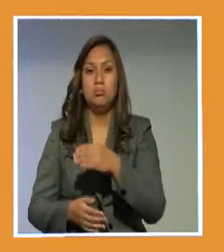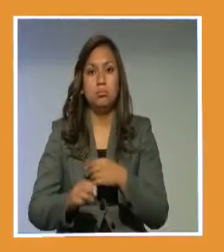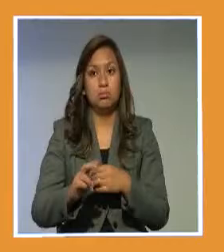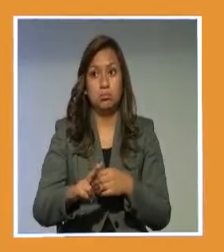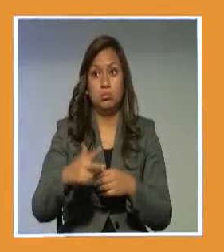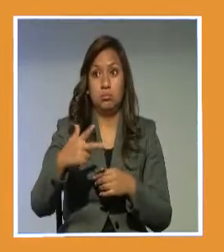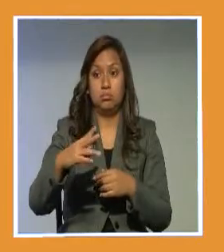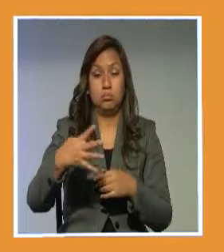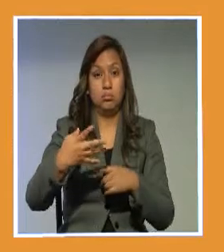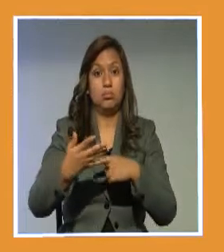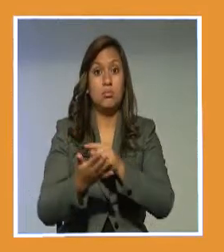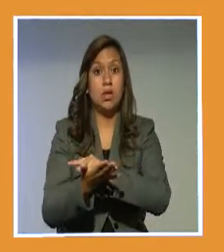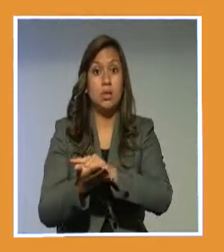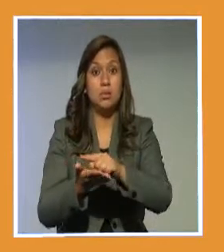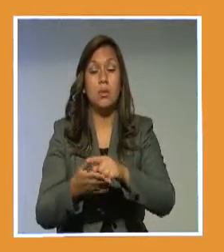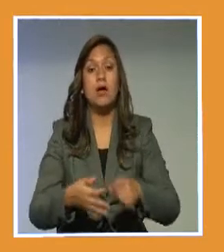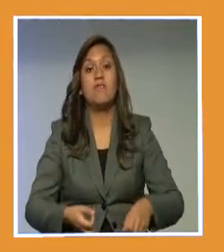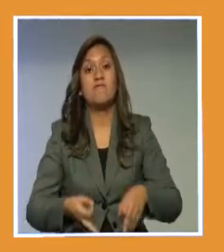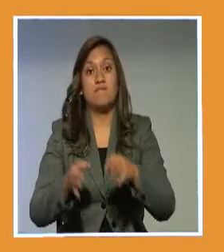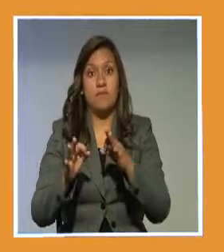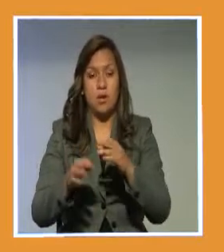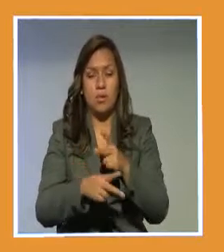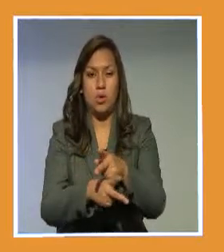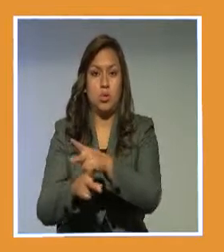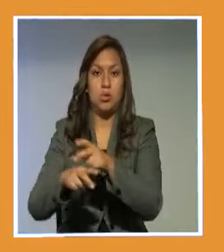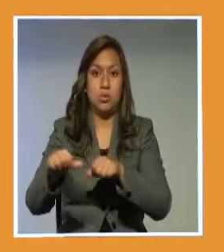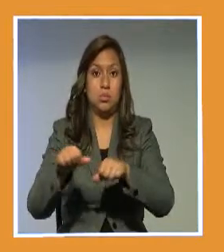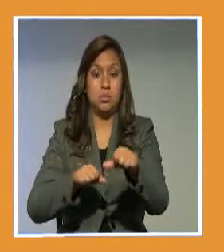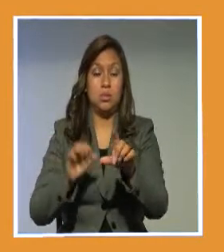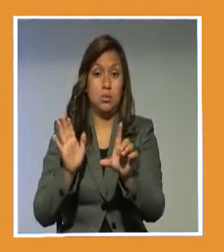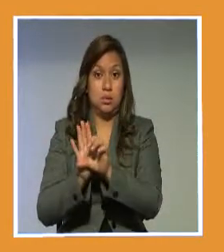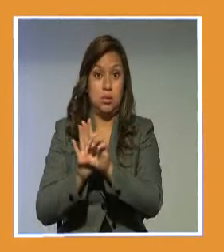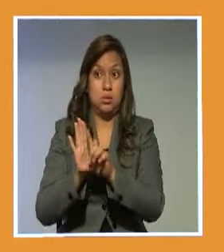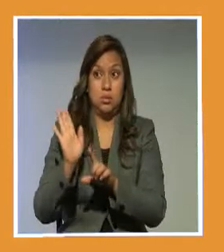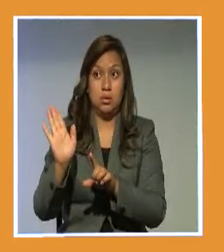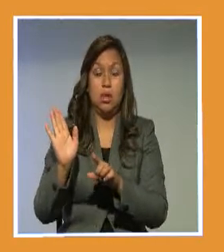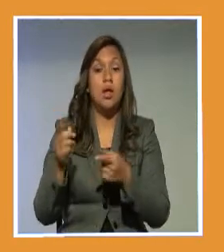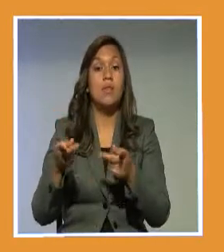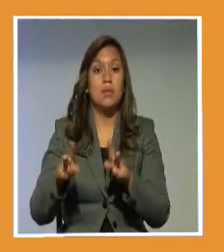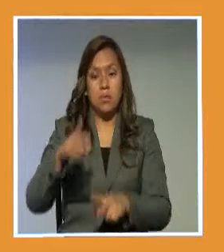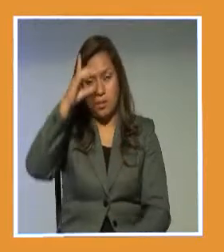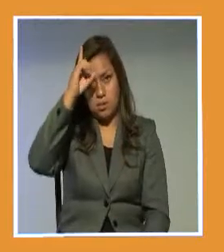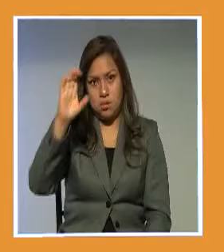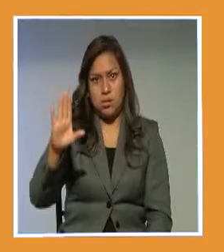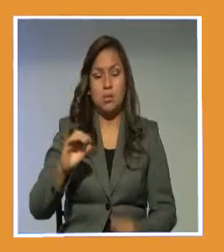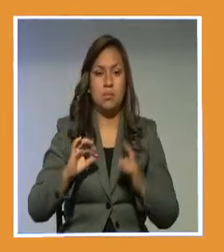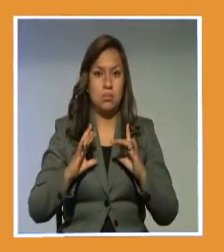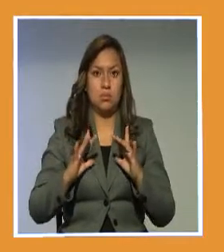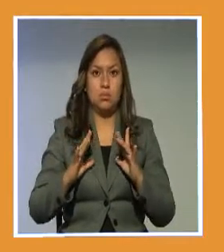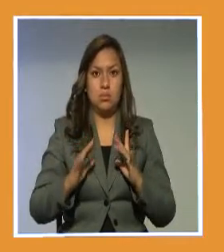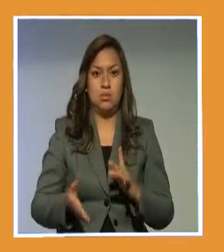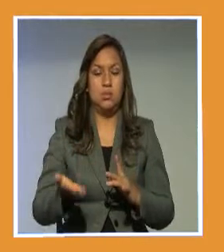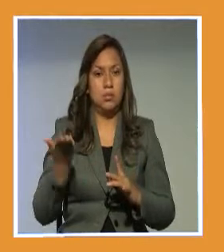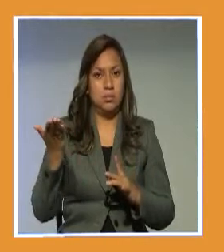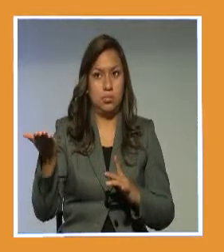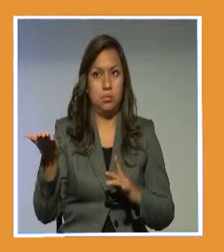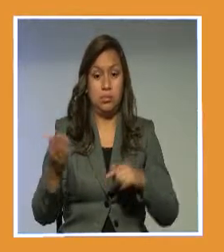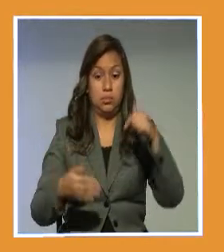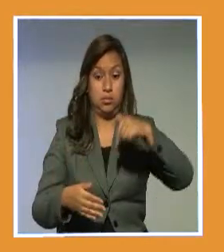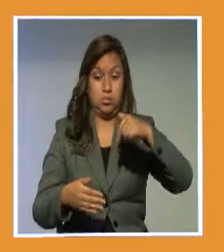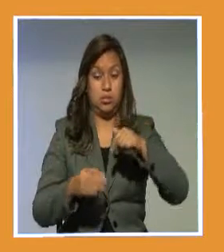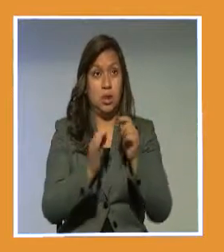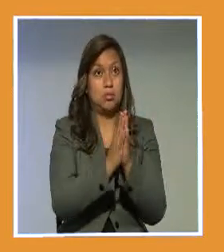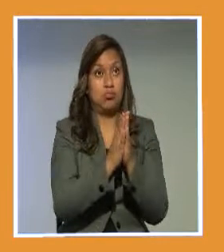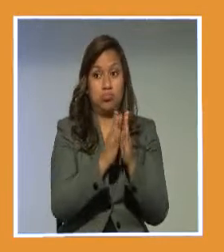cuarta semana de febrero. Recordemos que el Consejo de Administración Legislativo determinó también el receso legislativo de este